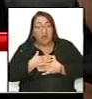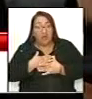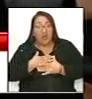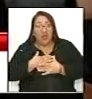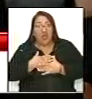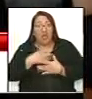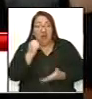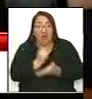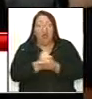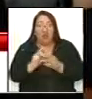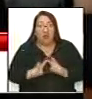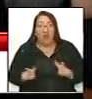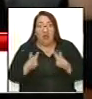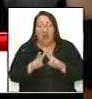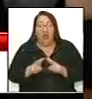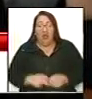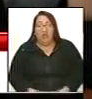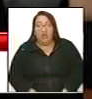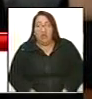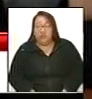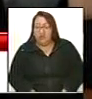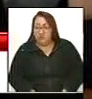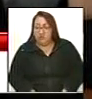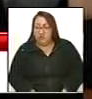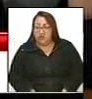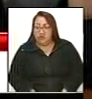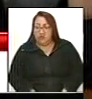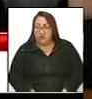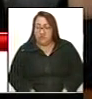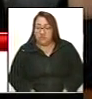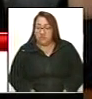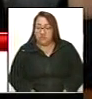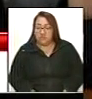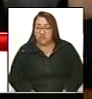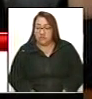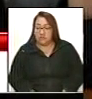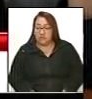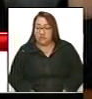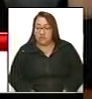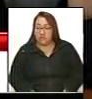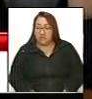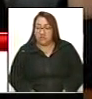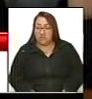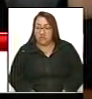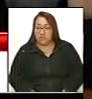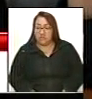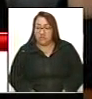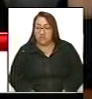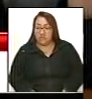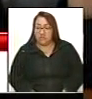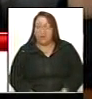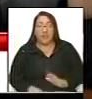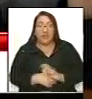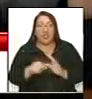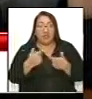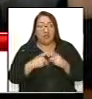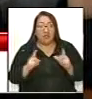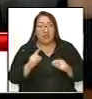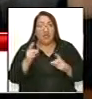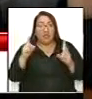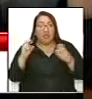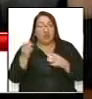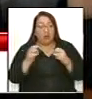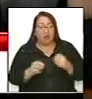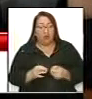que además lesiona el derecho de autoorganización, el derecho de la libertad de asociación, la libertad